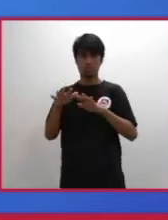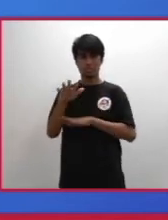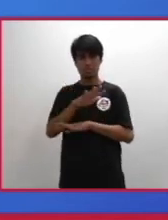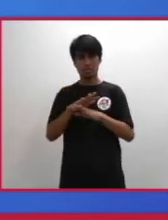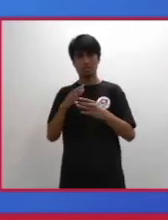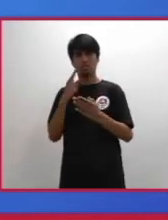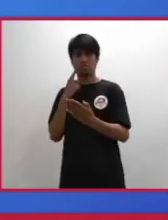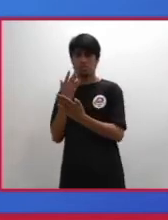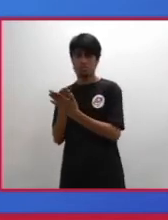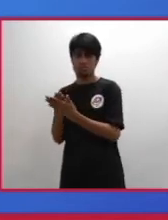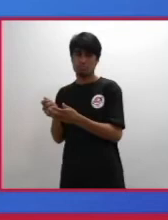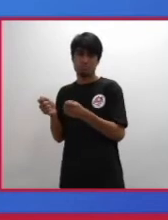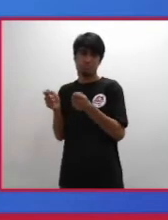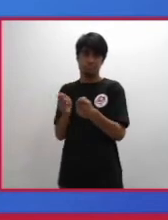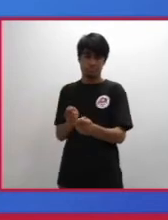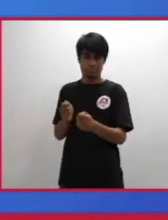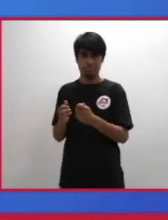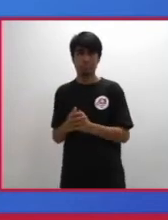y presentados.